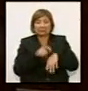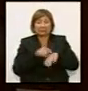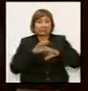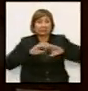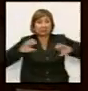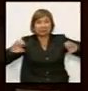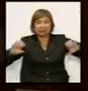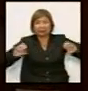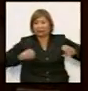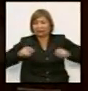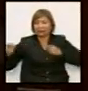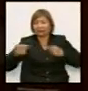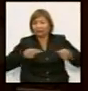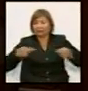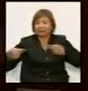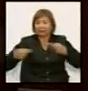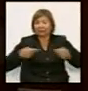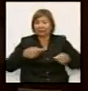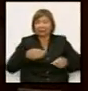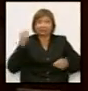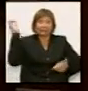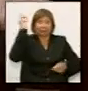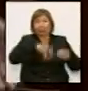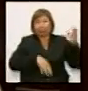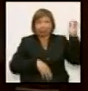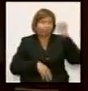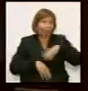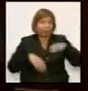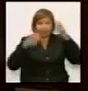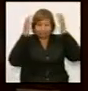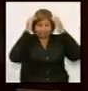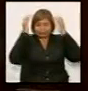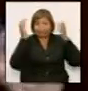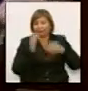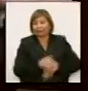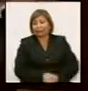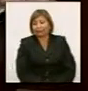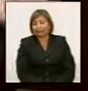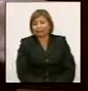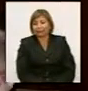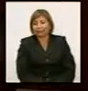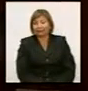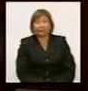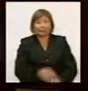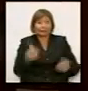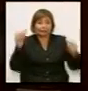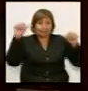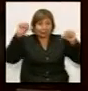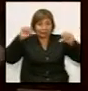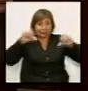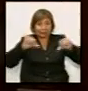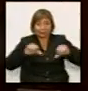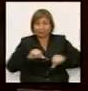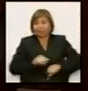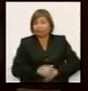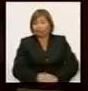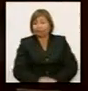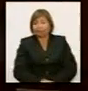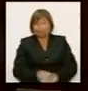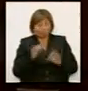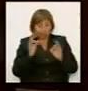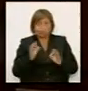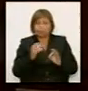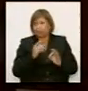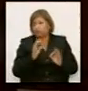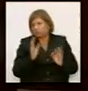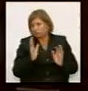estamos tirándonos las cosas por la cabeza. Eso va a ser un fracaso. ¿Está calculado así?